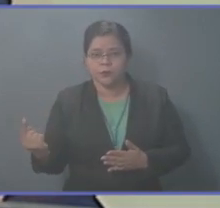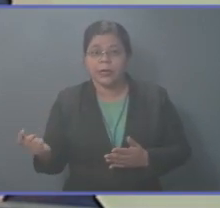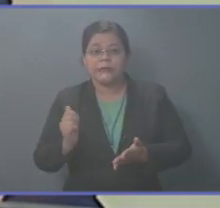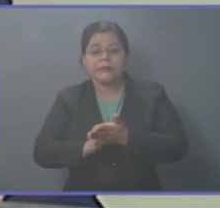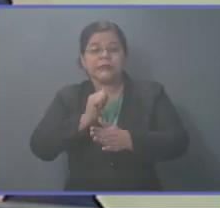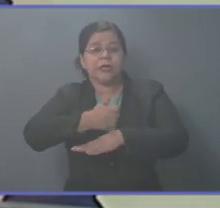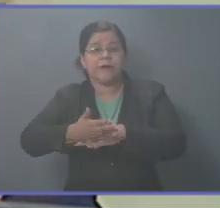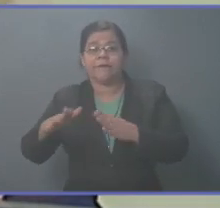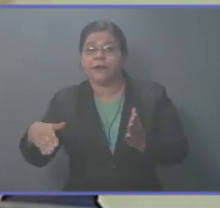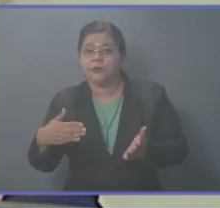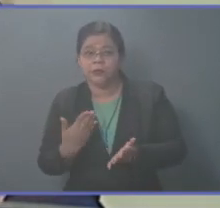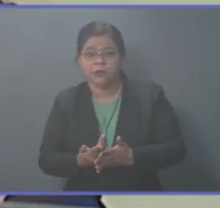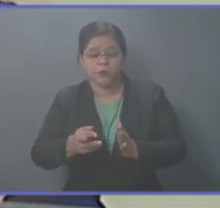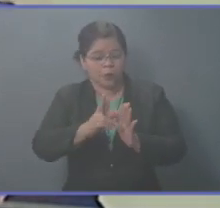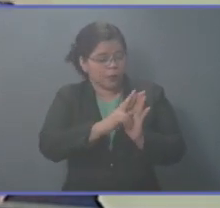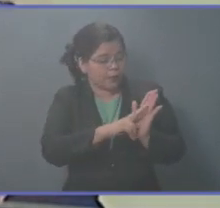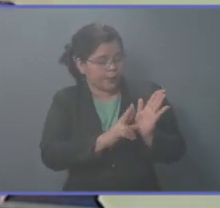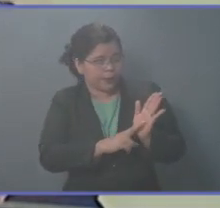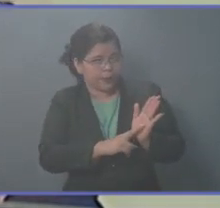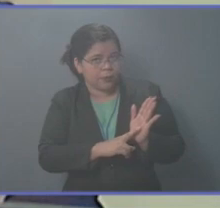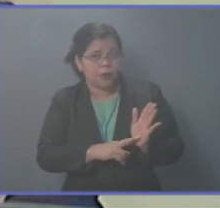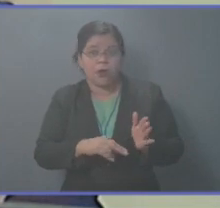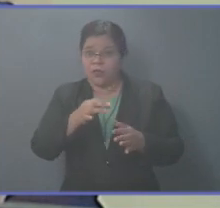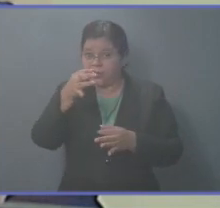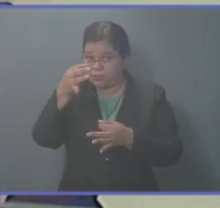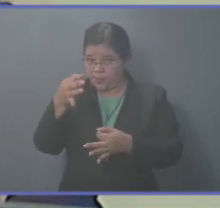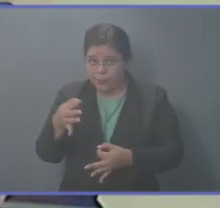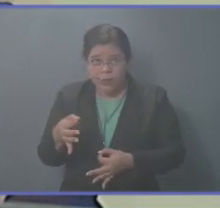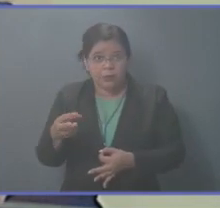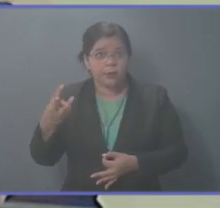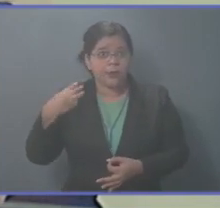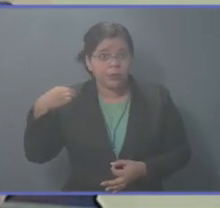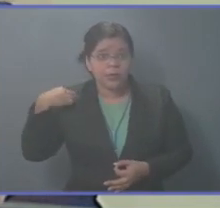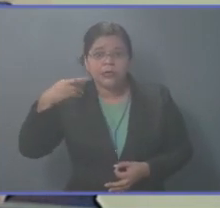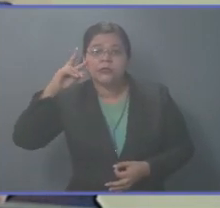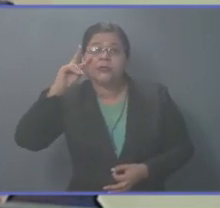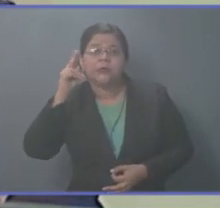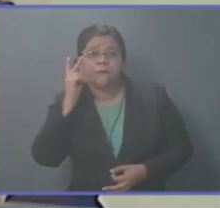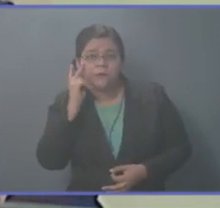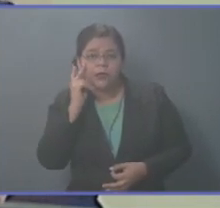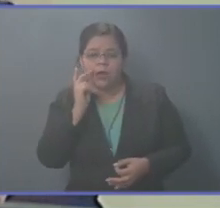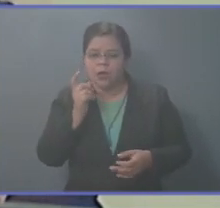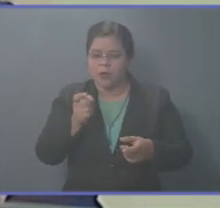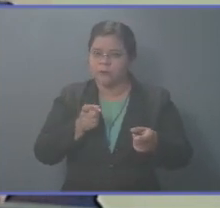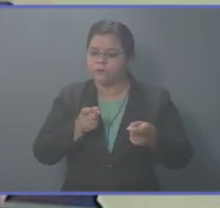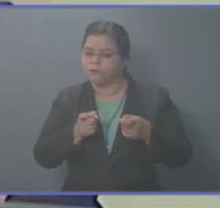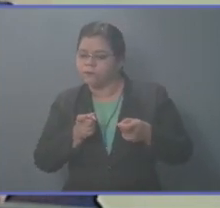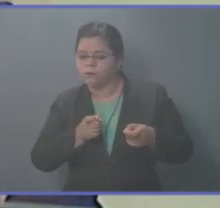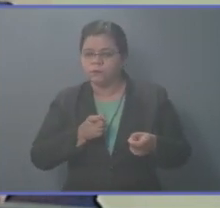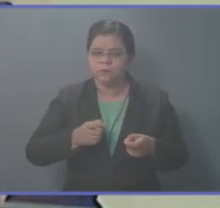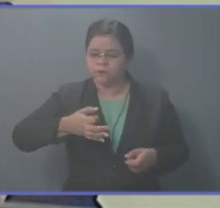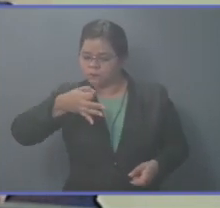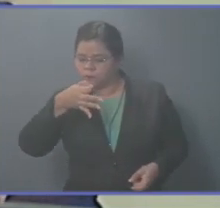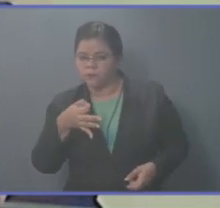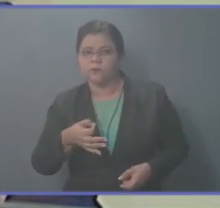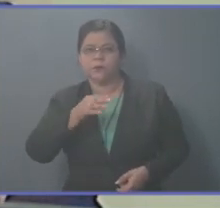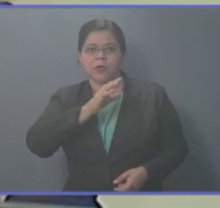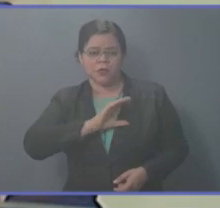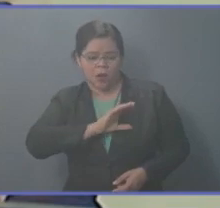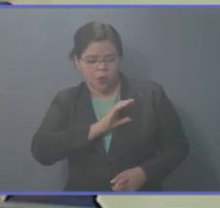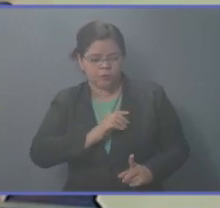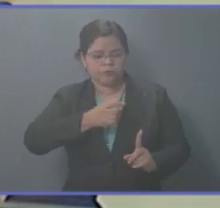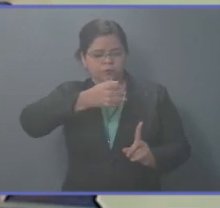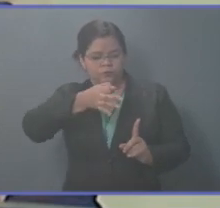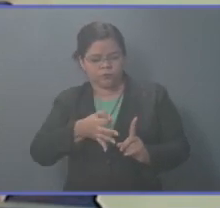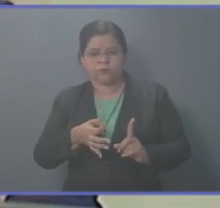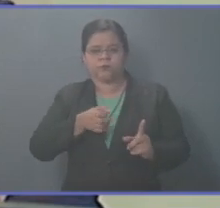las normas que la exigen. La disciplina militar implica la racionalidad del comportamiento y corrección de la conducta humana en el